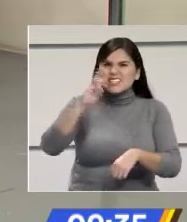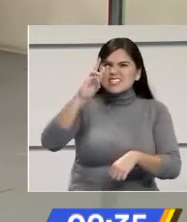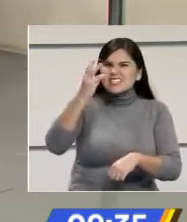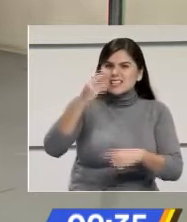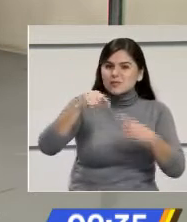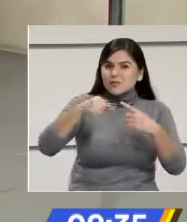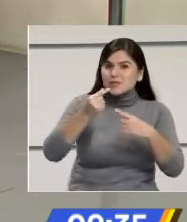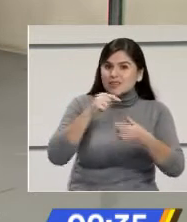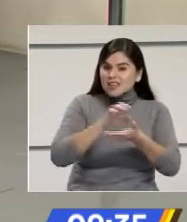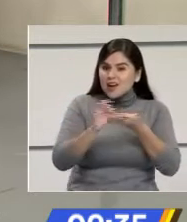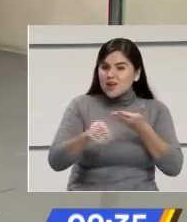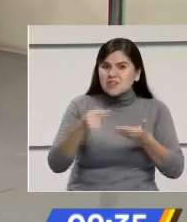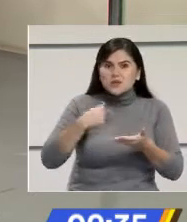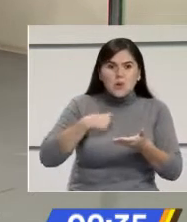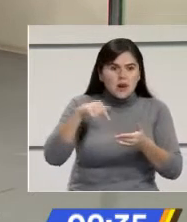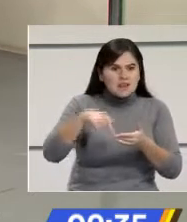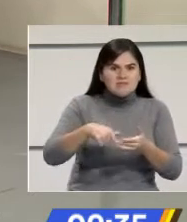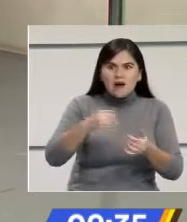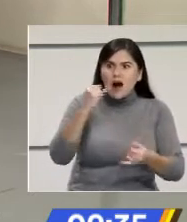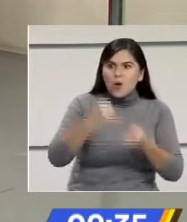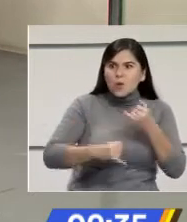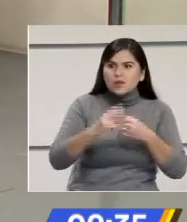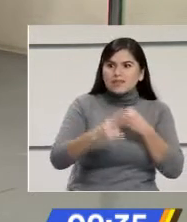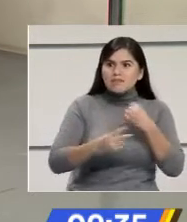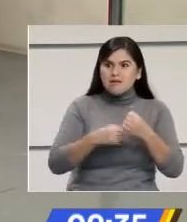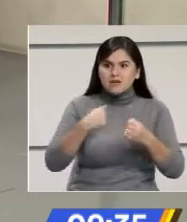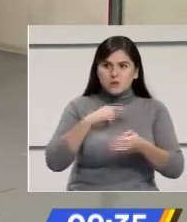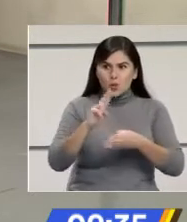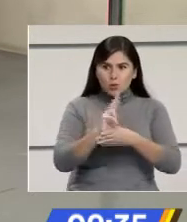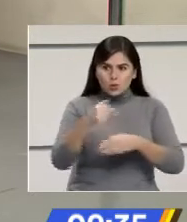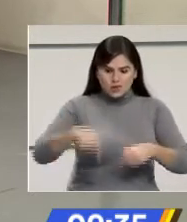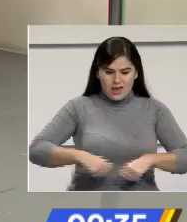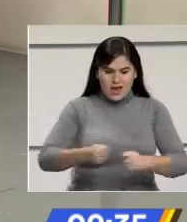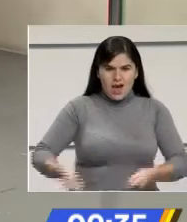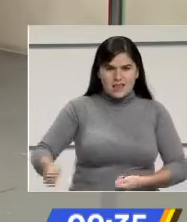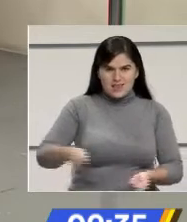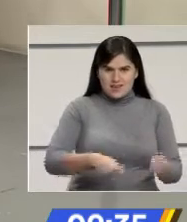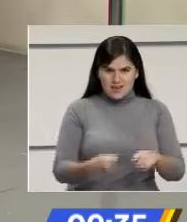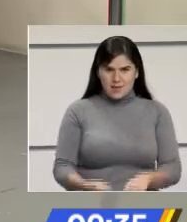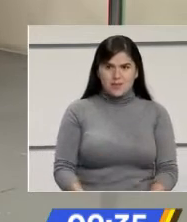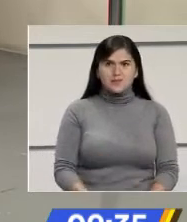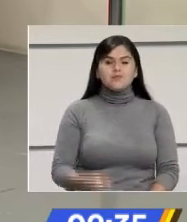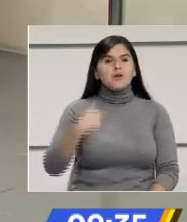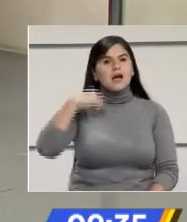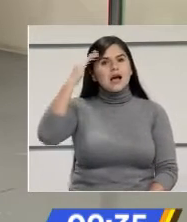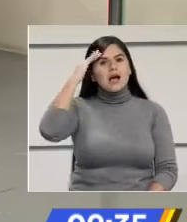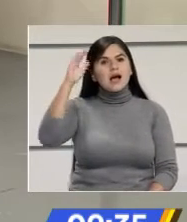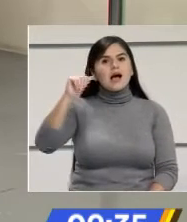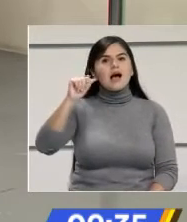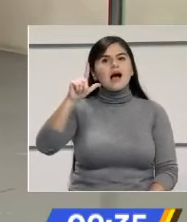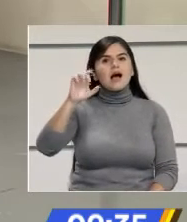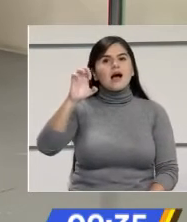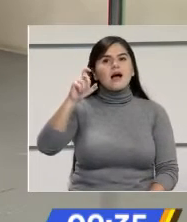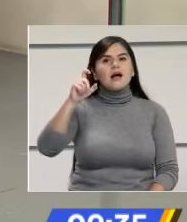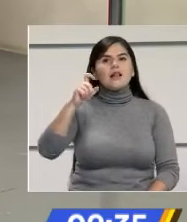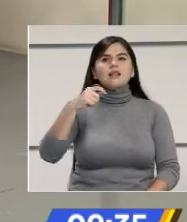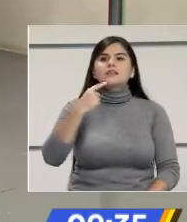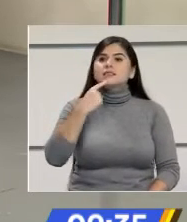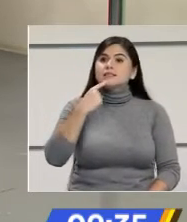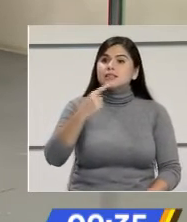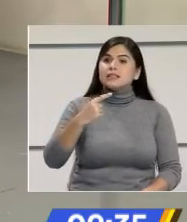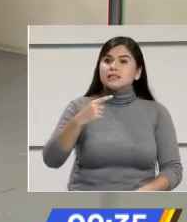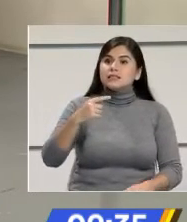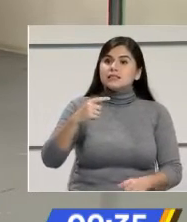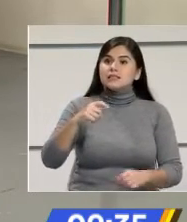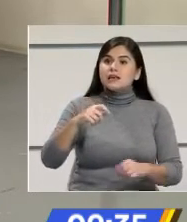yo no me ponía estamos una enagua igual, como yo esta. También, desde sexto de no verdad. Bailo así. Y voy a saludar a Alex Rojas, que nos decían, ¿podría mencionar el número del médico veterinario?